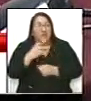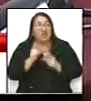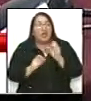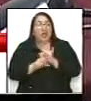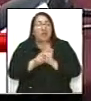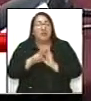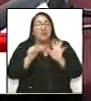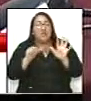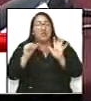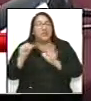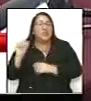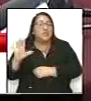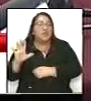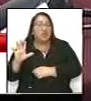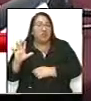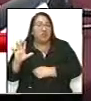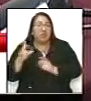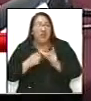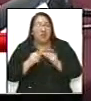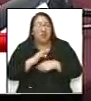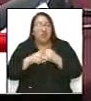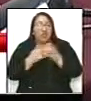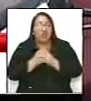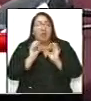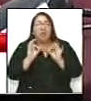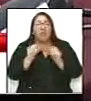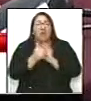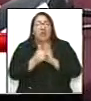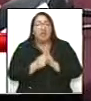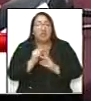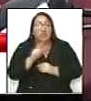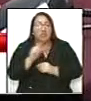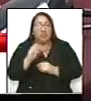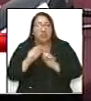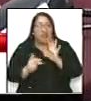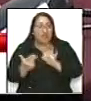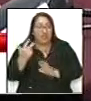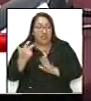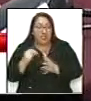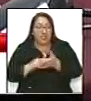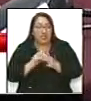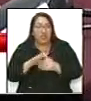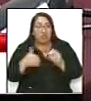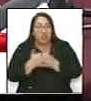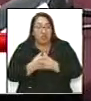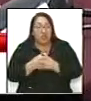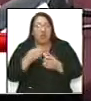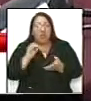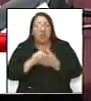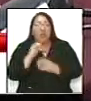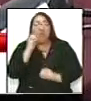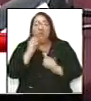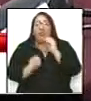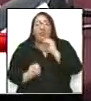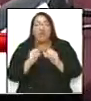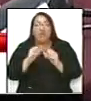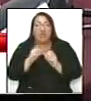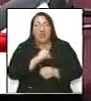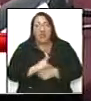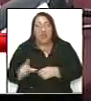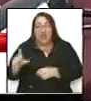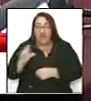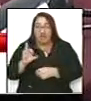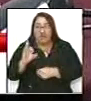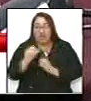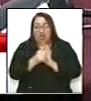ley 26.655. Lo mismo en el artículo 113. Y también plantea la modificación del literal F